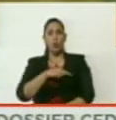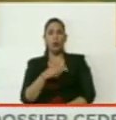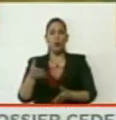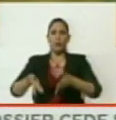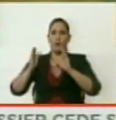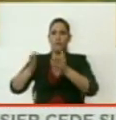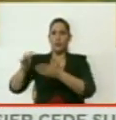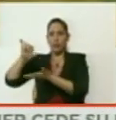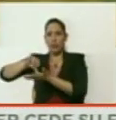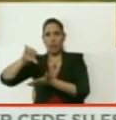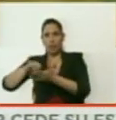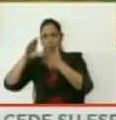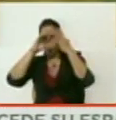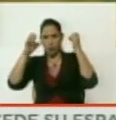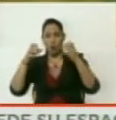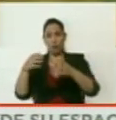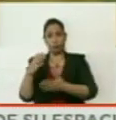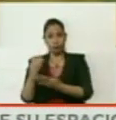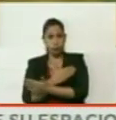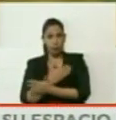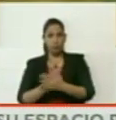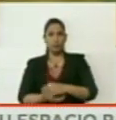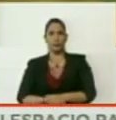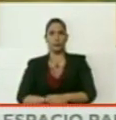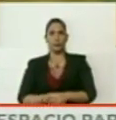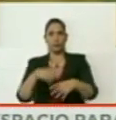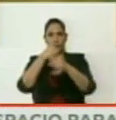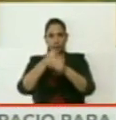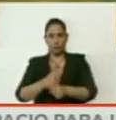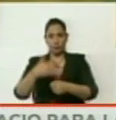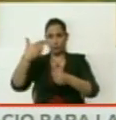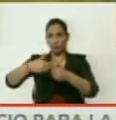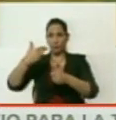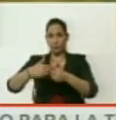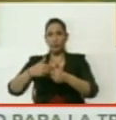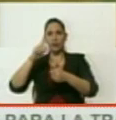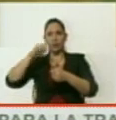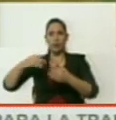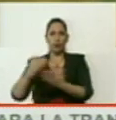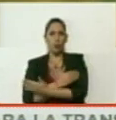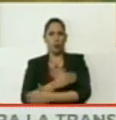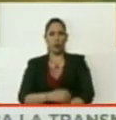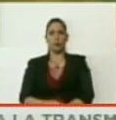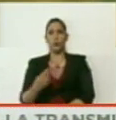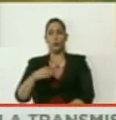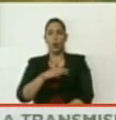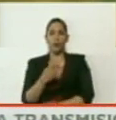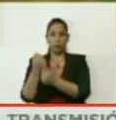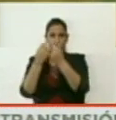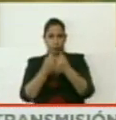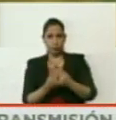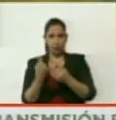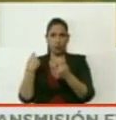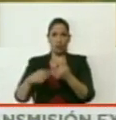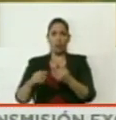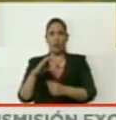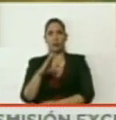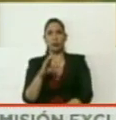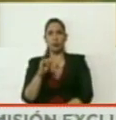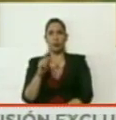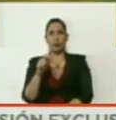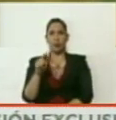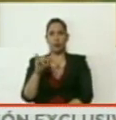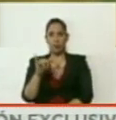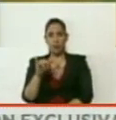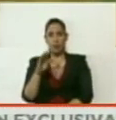robaron. Las estaciones de servicio, que eran miles, son miles de Citgo, se lo robaron. Nuestras cuentas que teníamos en el Citibank, en el Bank